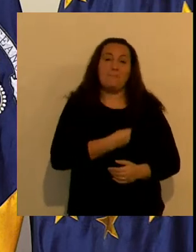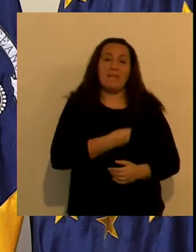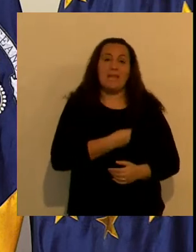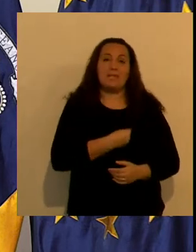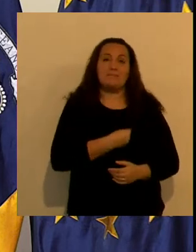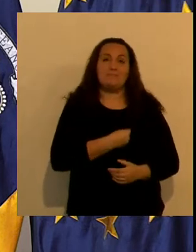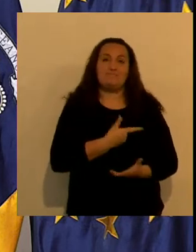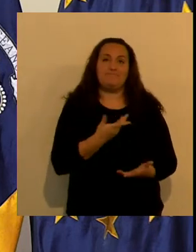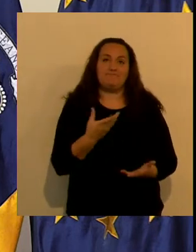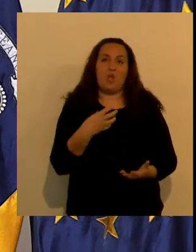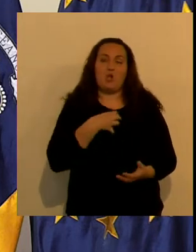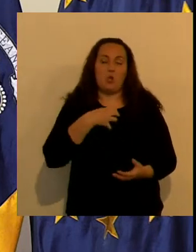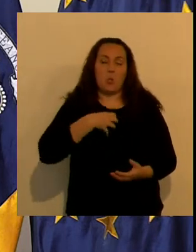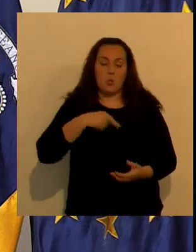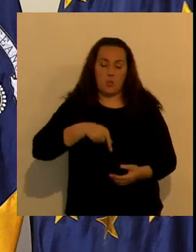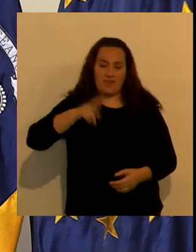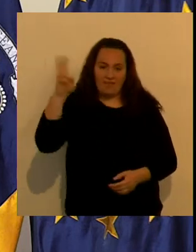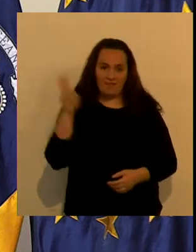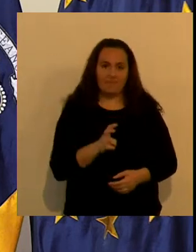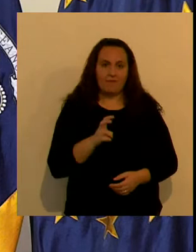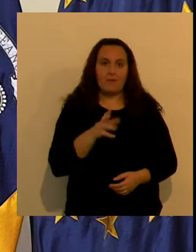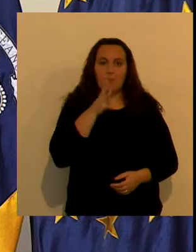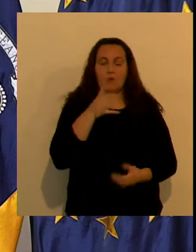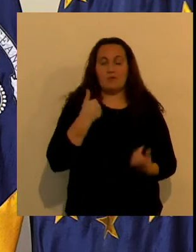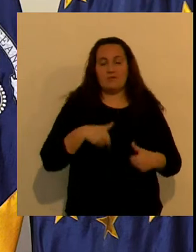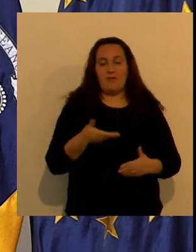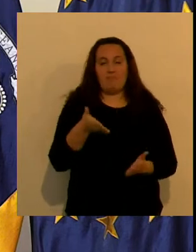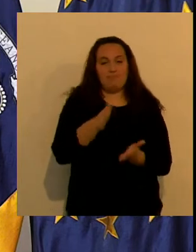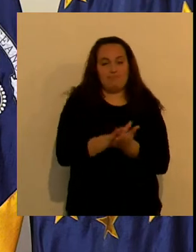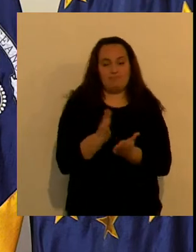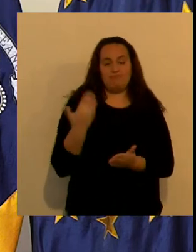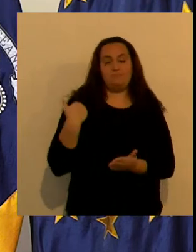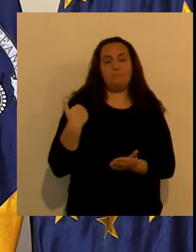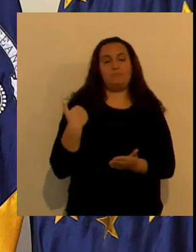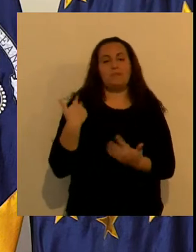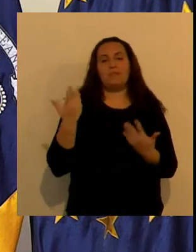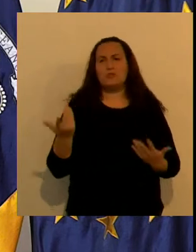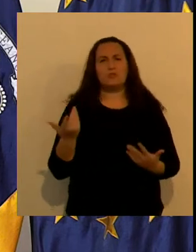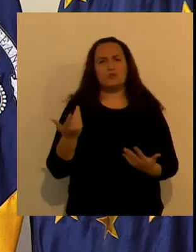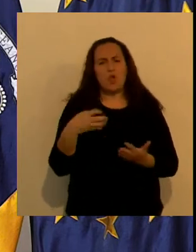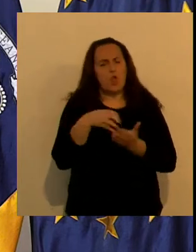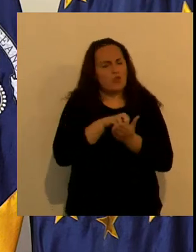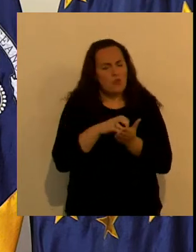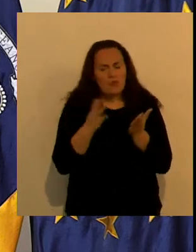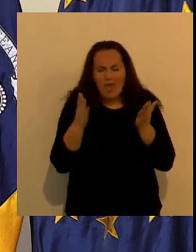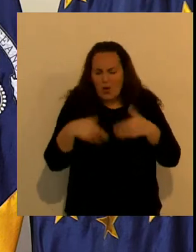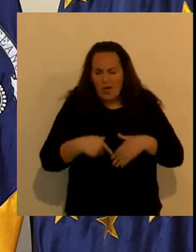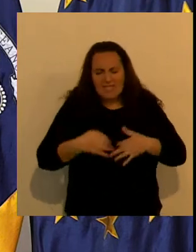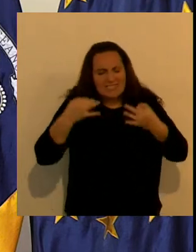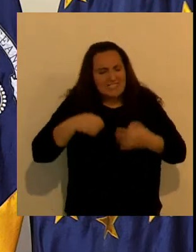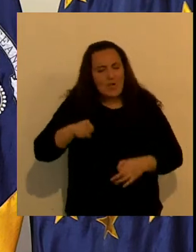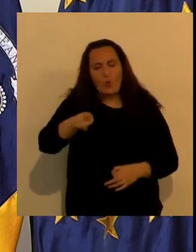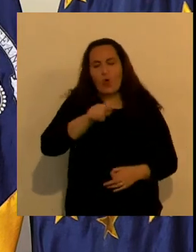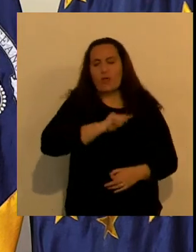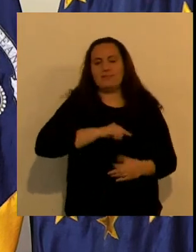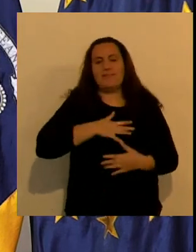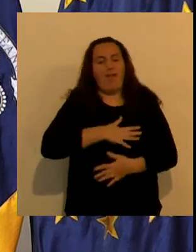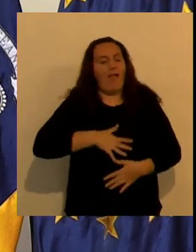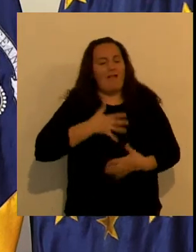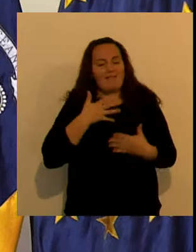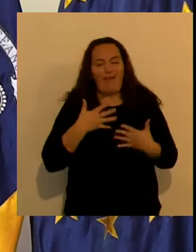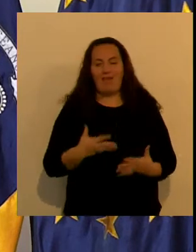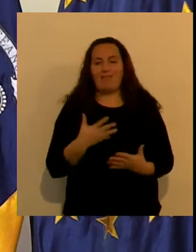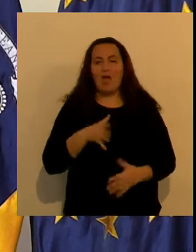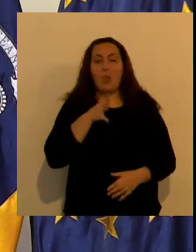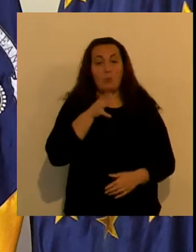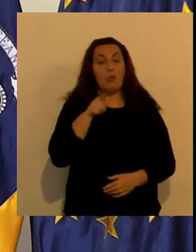no podría estar hoy aquí porque falleció. Y no tengo dudas que estaré encantado, porque a Hawking le gustaban